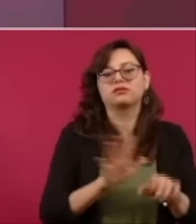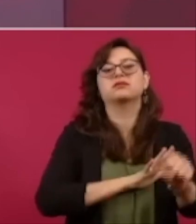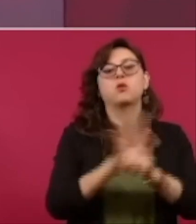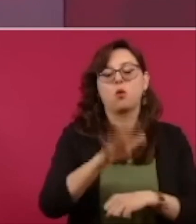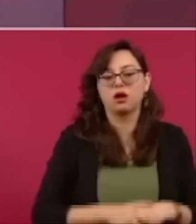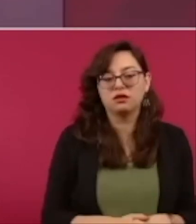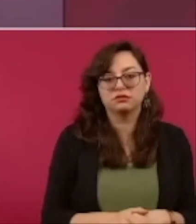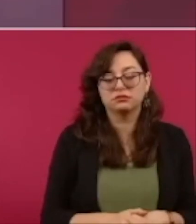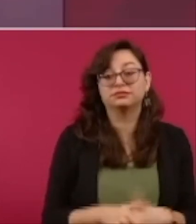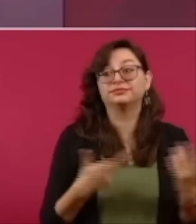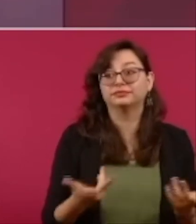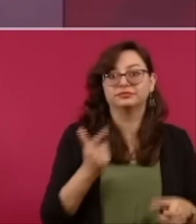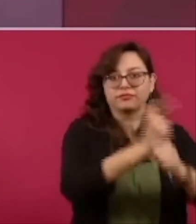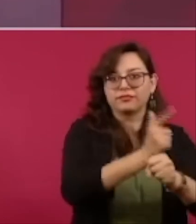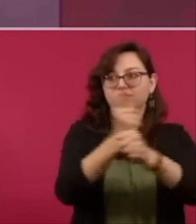Porque,